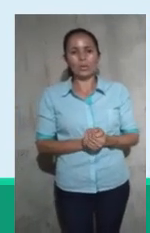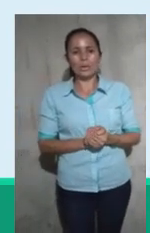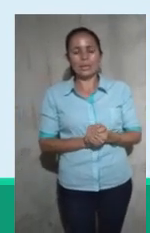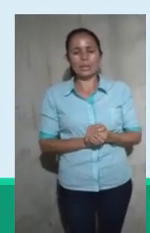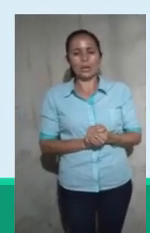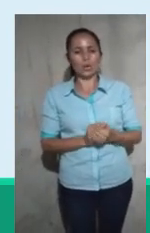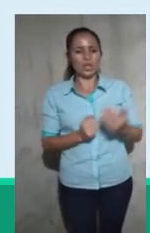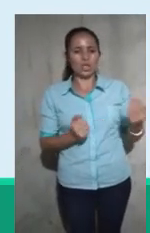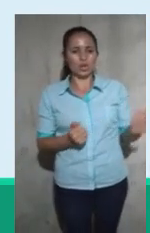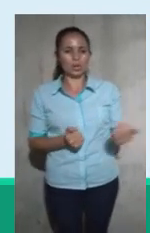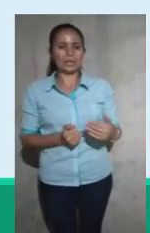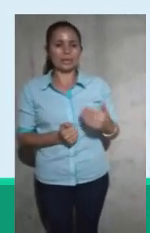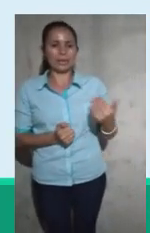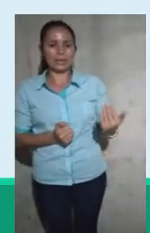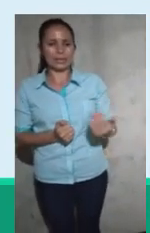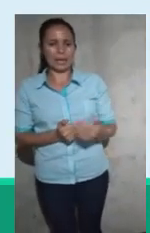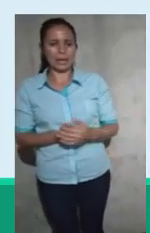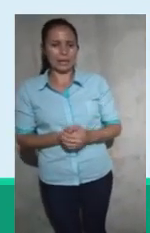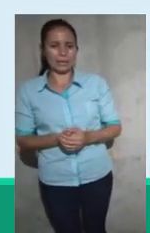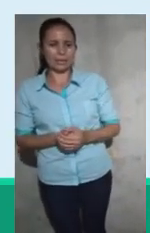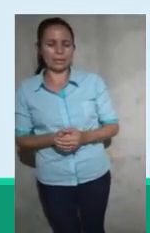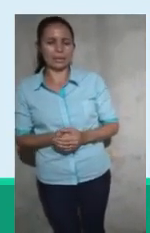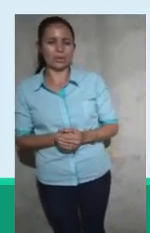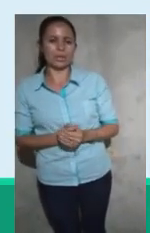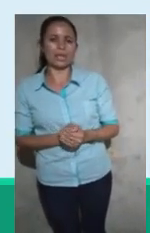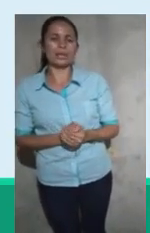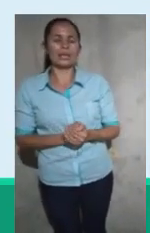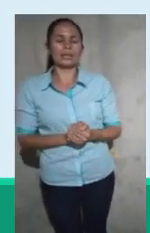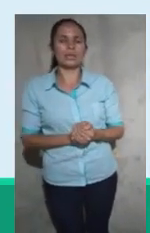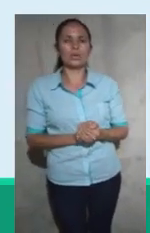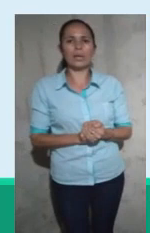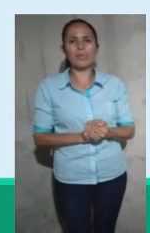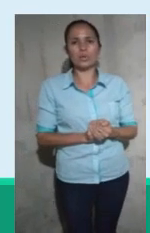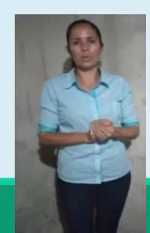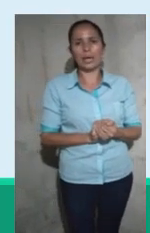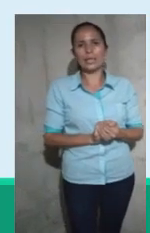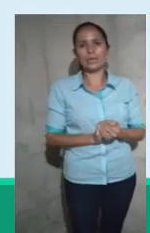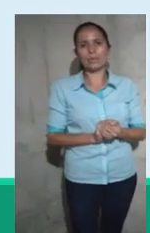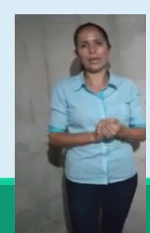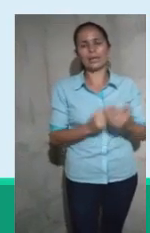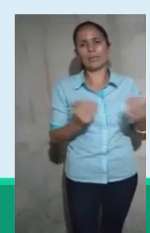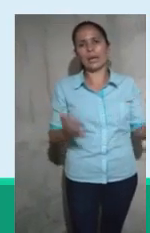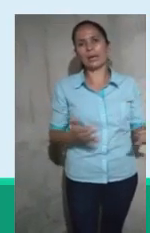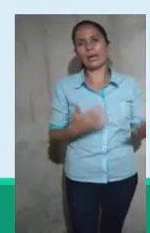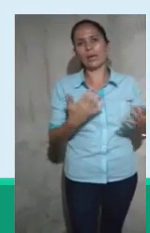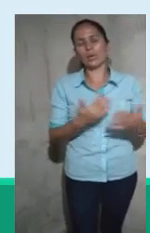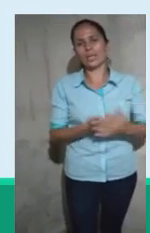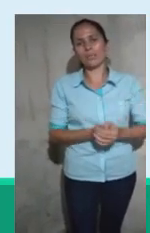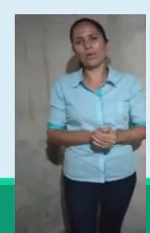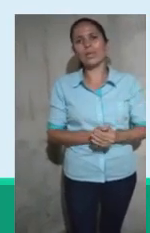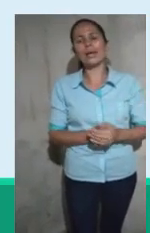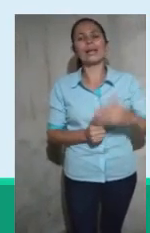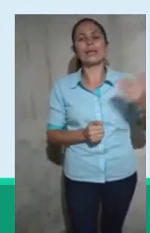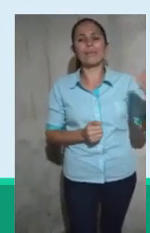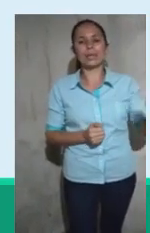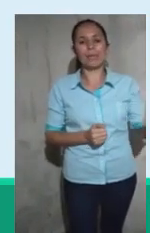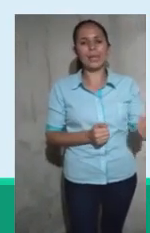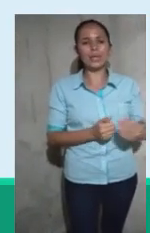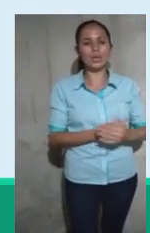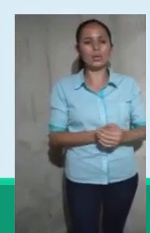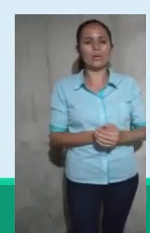siguiendo algunas condiciones necesarias. Entonces, la selección de personal es una actividad que le corresponde